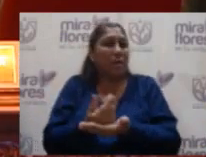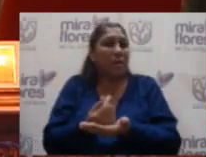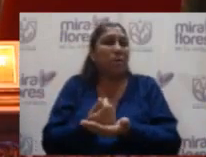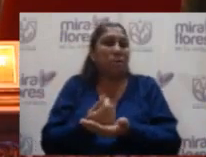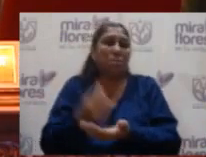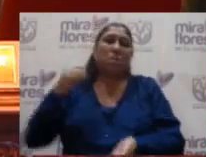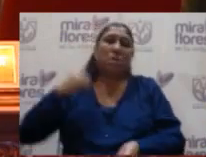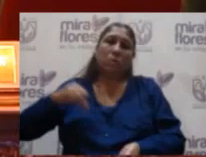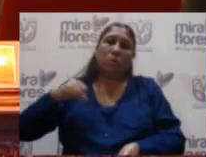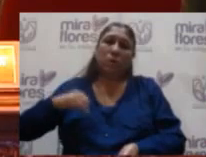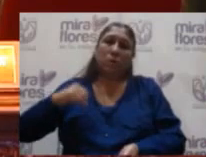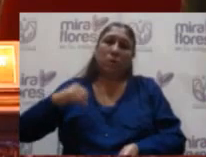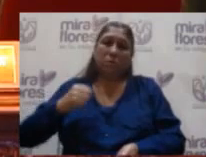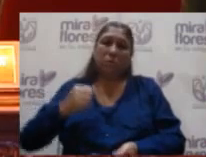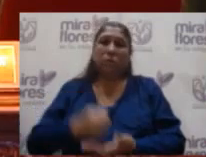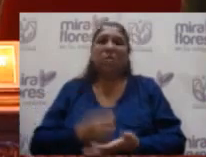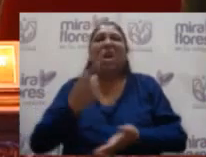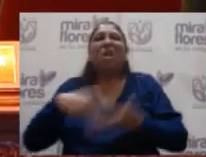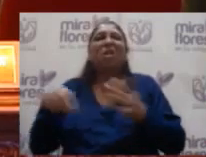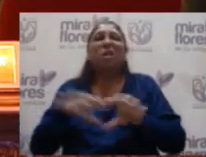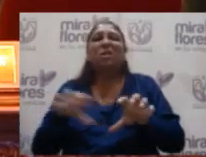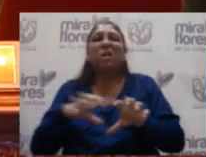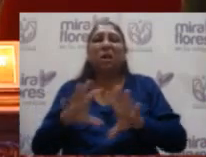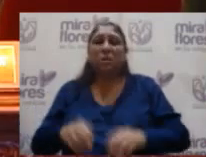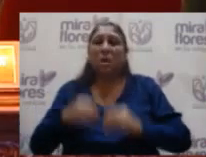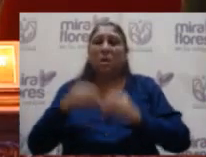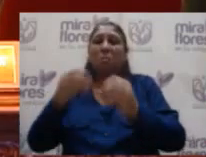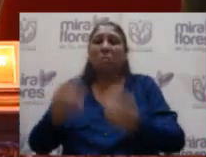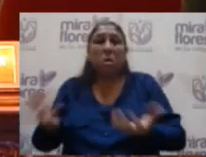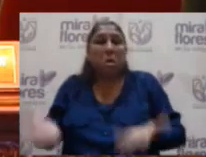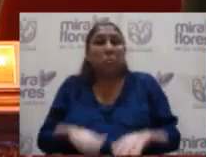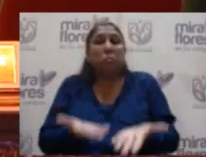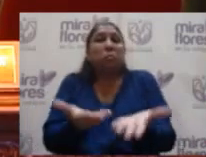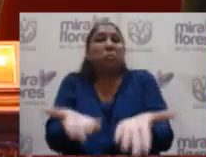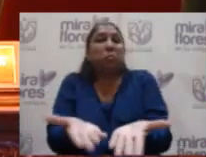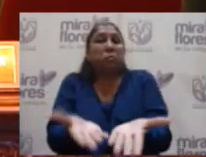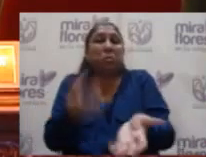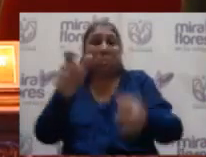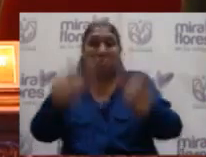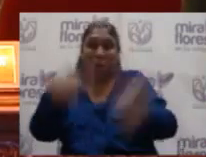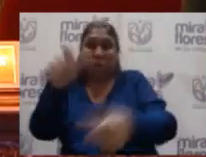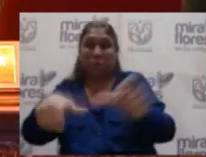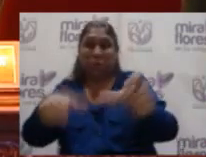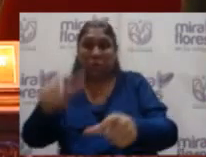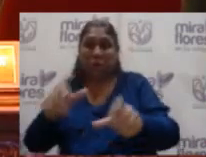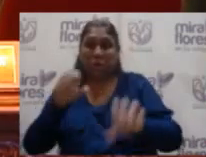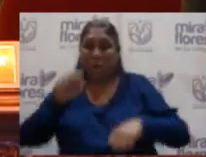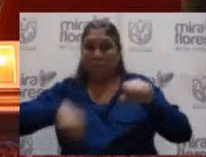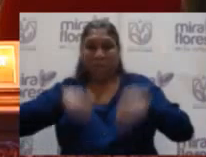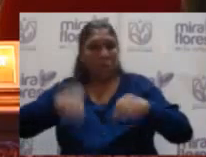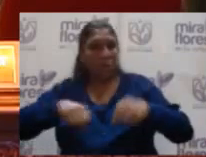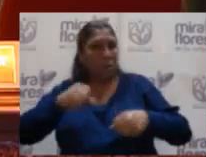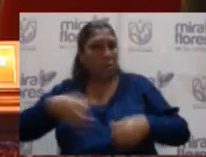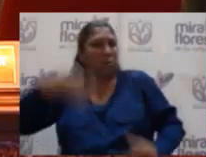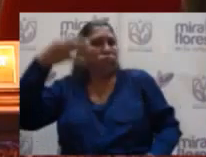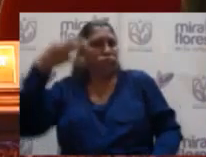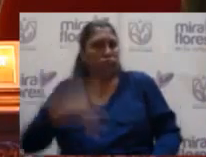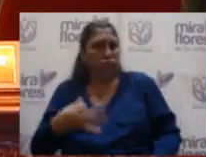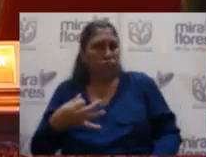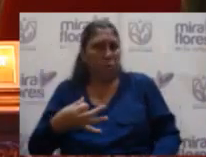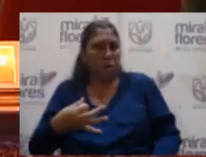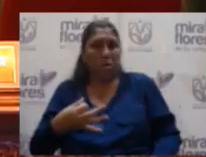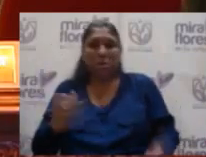municipios. Lo que se hace es poner a disposición de los ciudadanos bicicletas de primer nivel, como hay